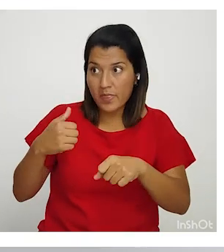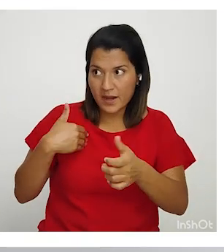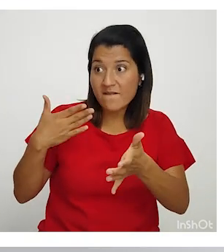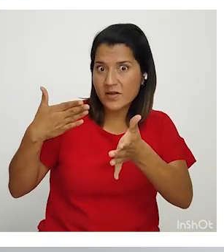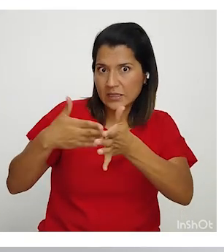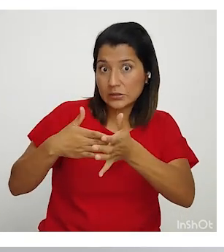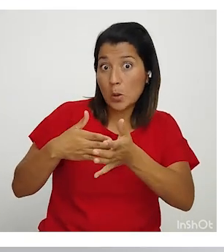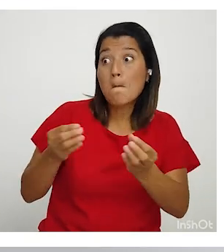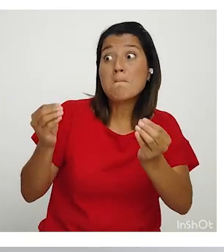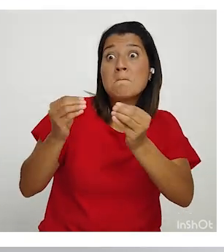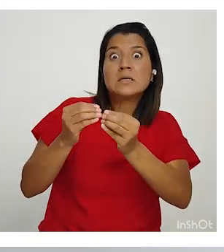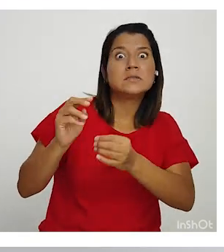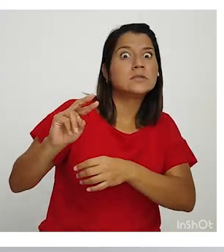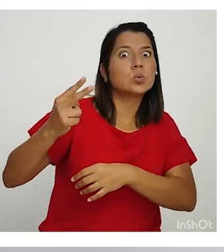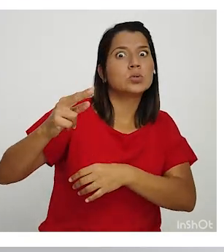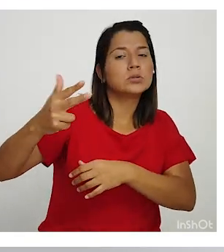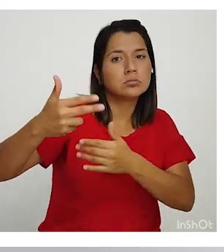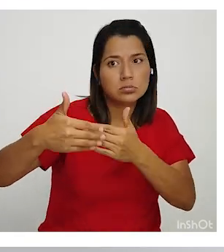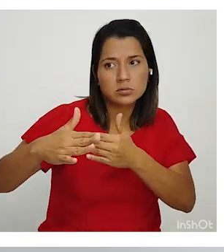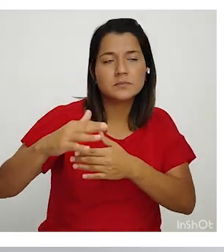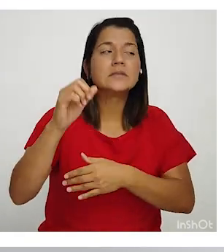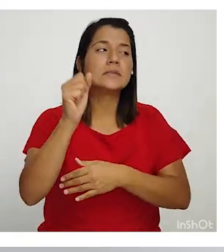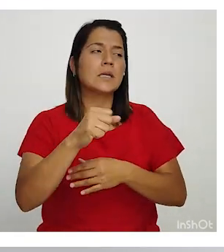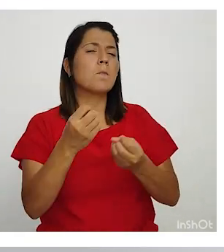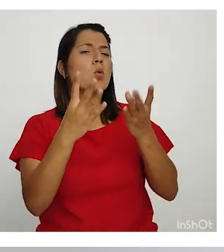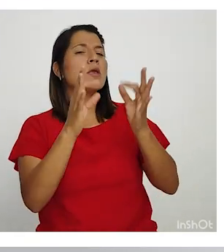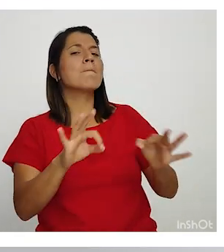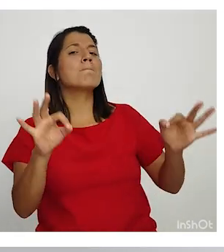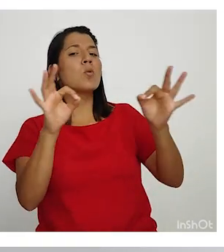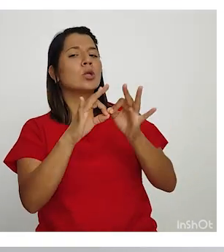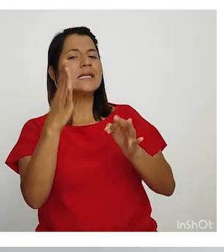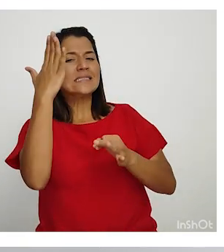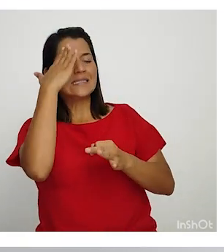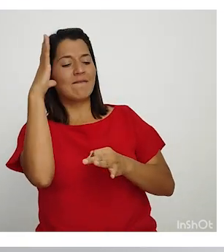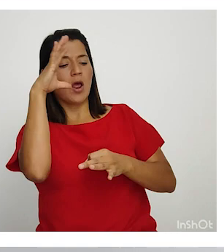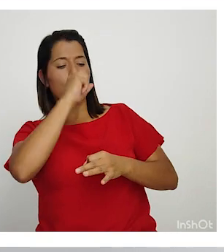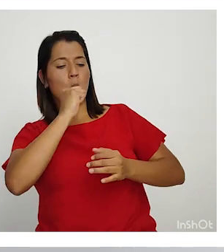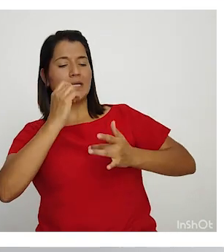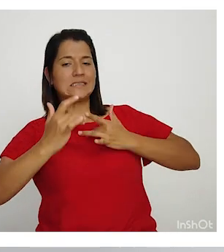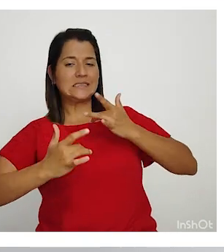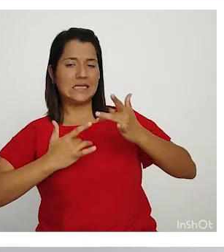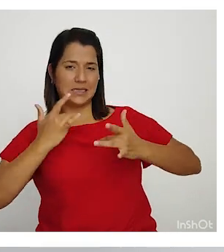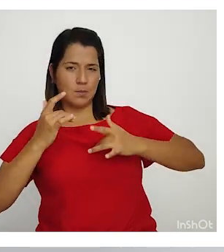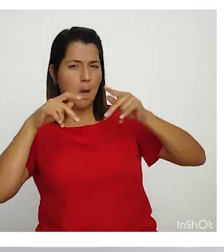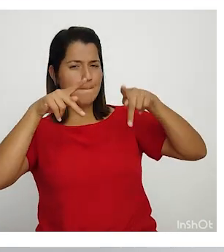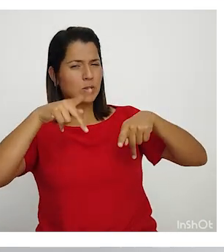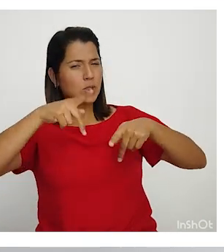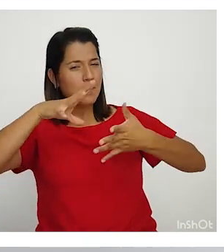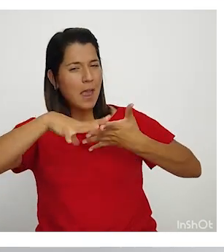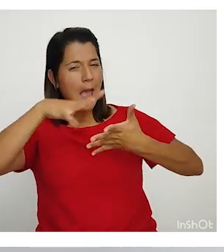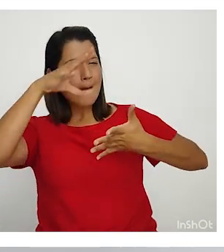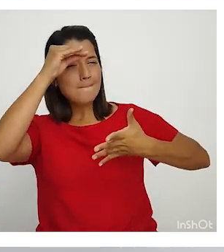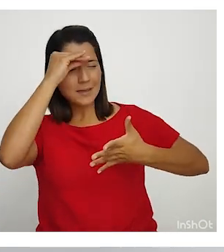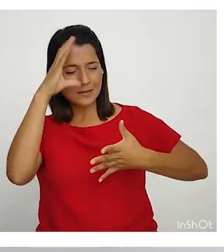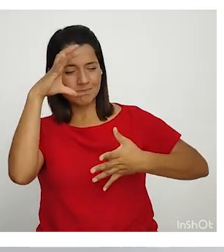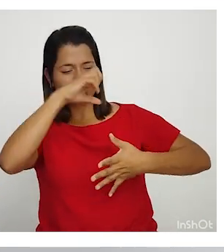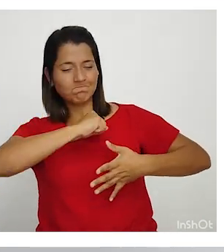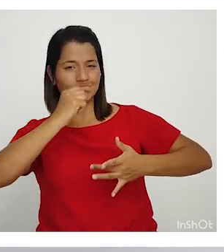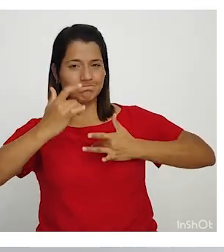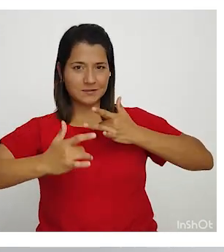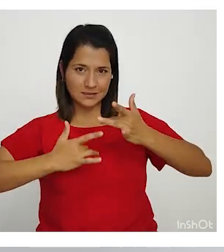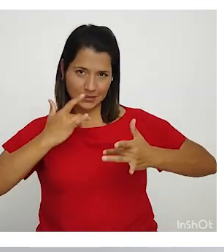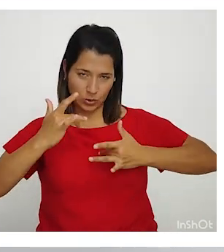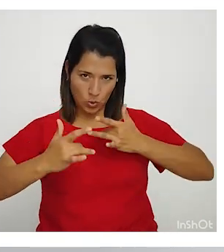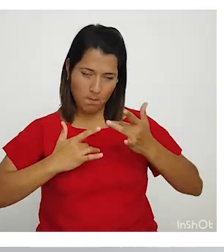es saber reconocer los síntomas. La gente tiene que empezar a identificar los síntomas, tanto los que son, se podrían decir,